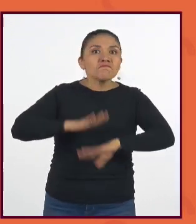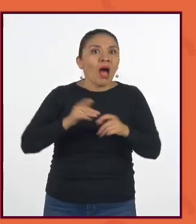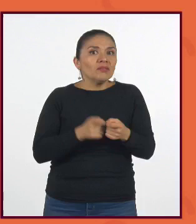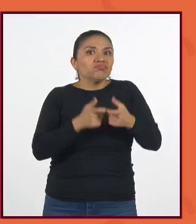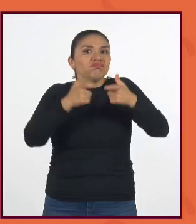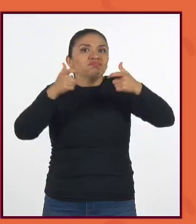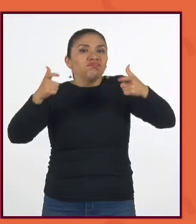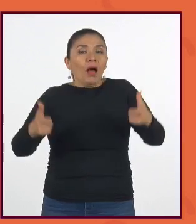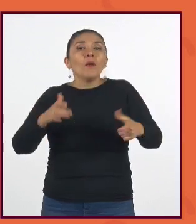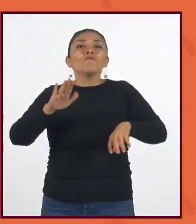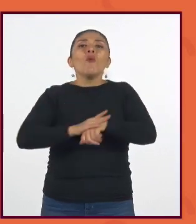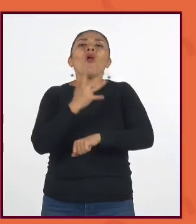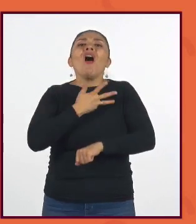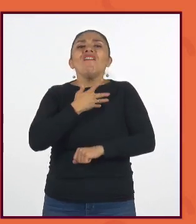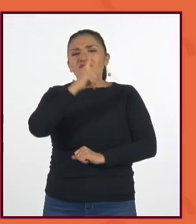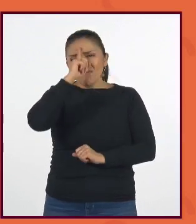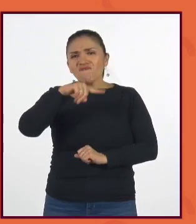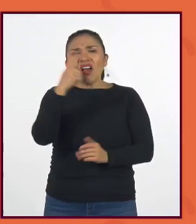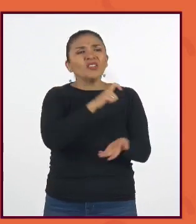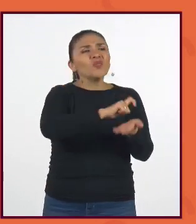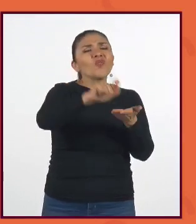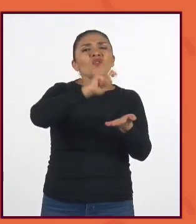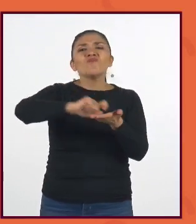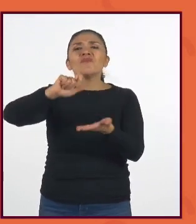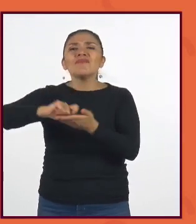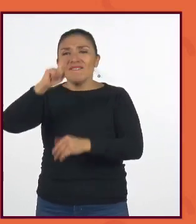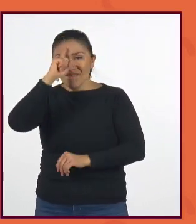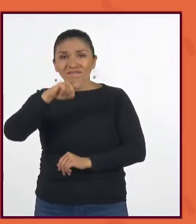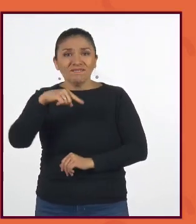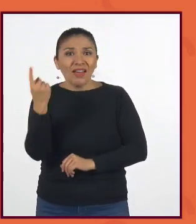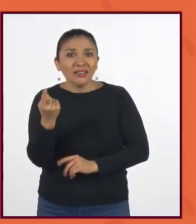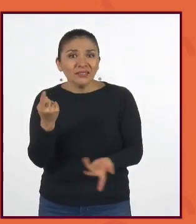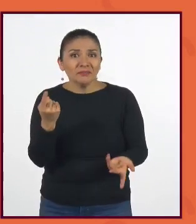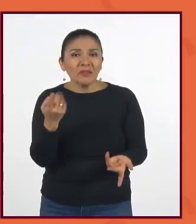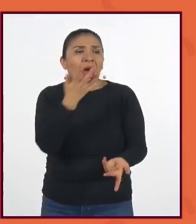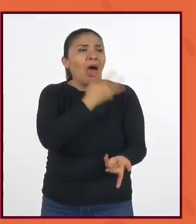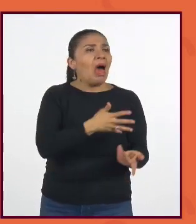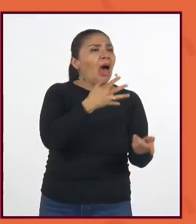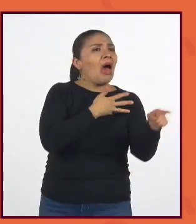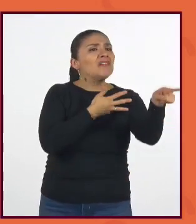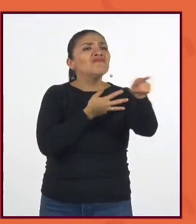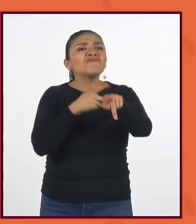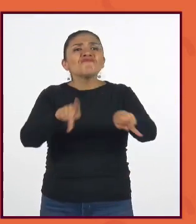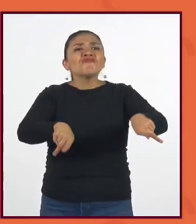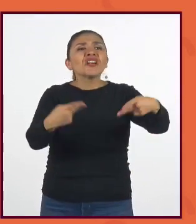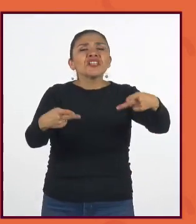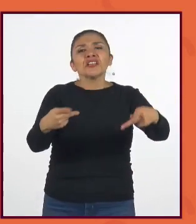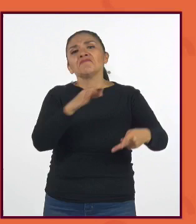tenemos acceso fácil, que era uno de los factores de riesgo, ¿no? El acceso a las sustancias.